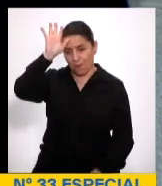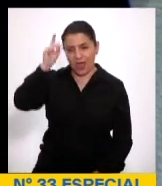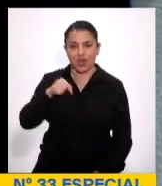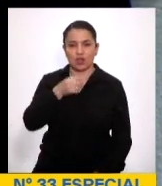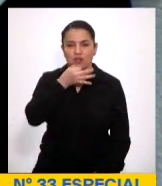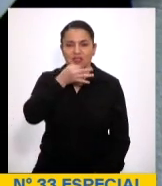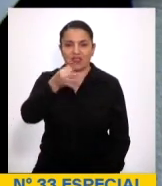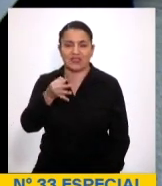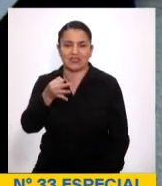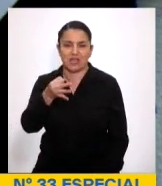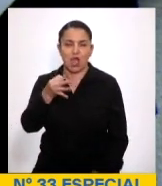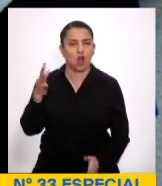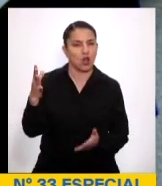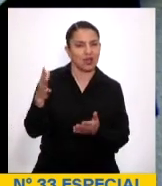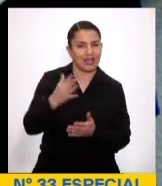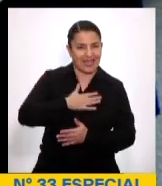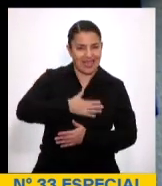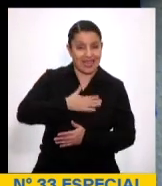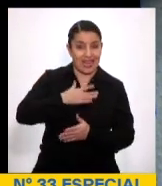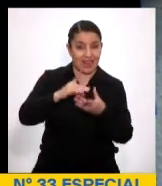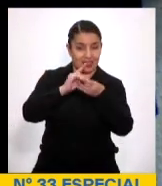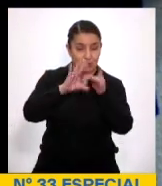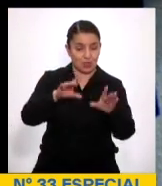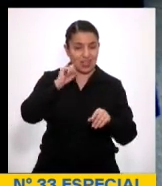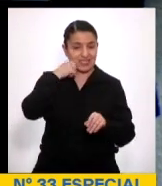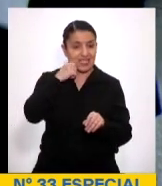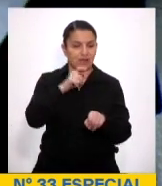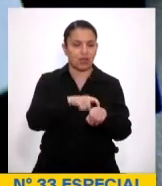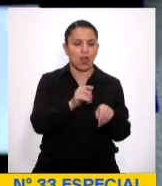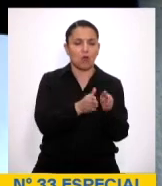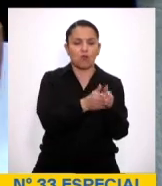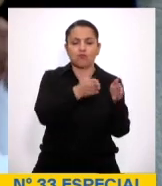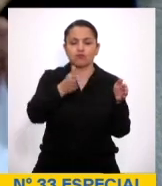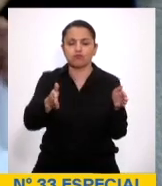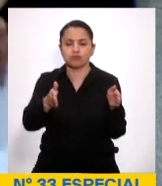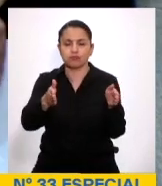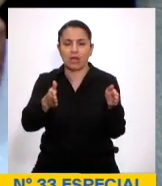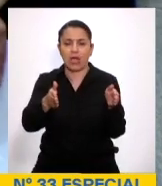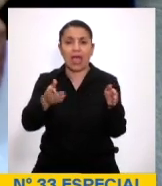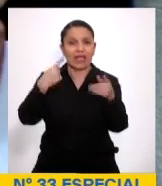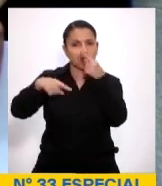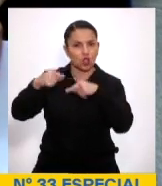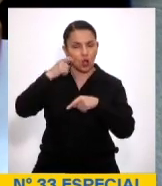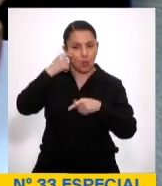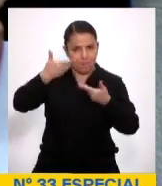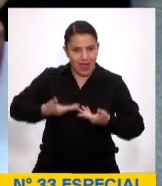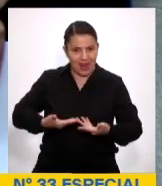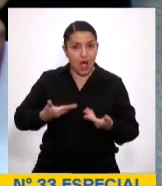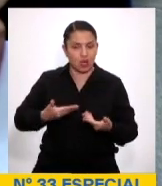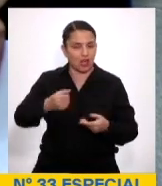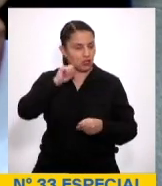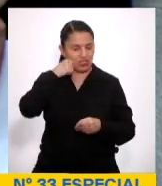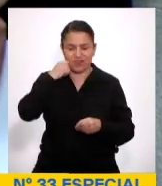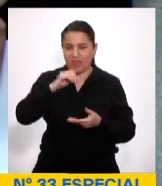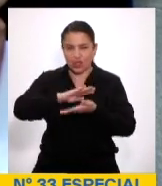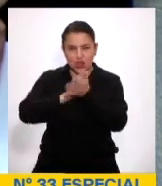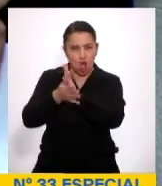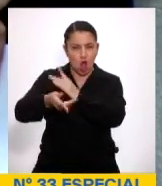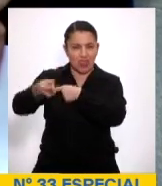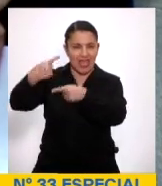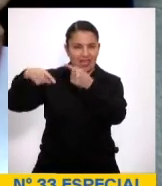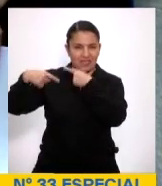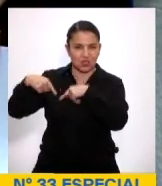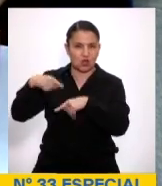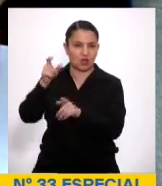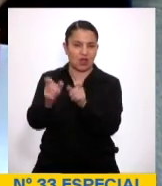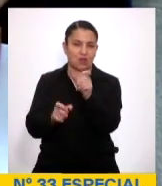aspiración democrática no es una simple fase reciente de la historia humana es la historia humana El poder